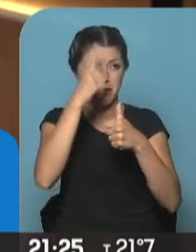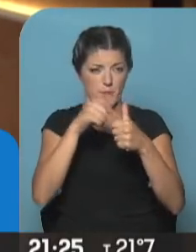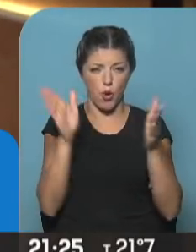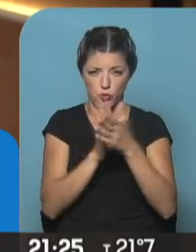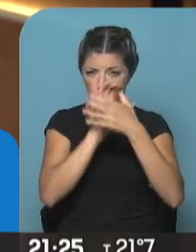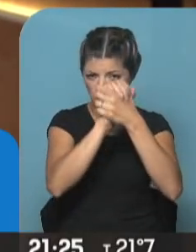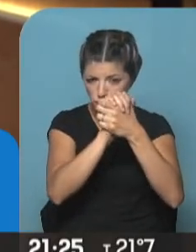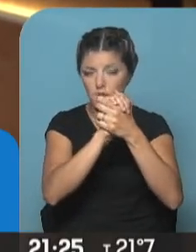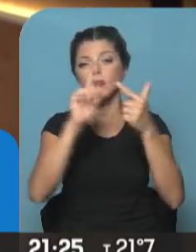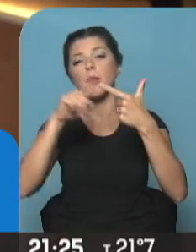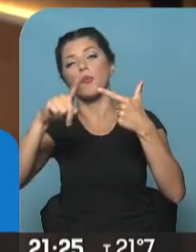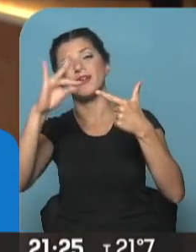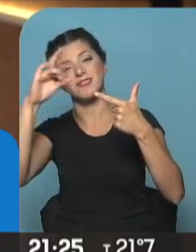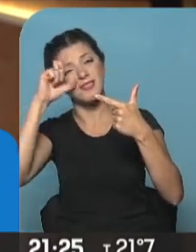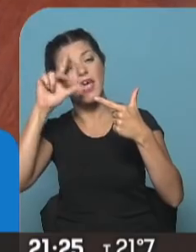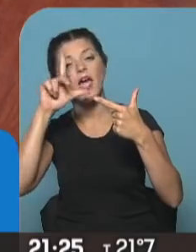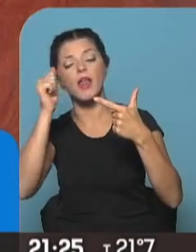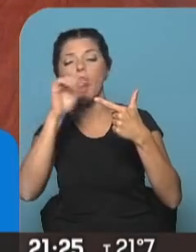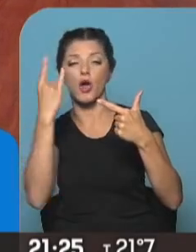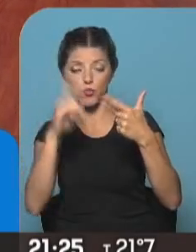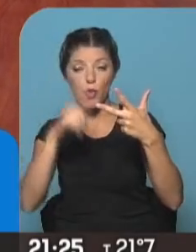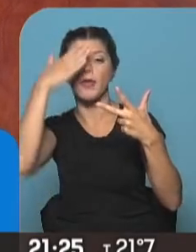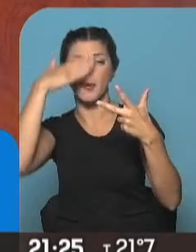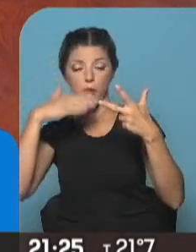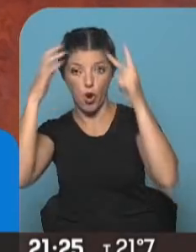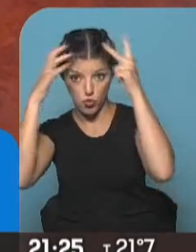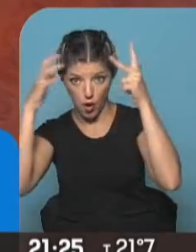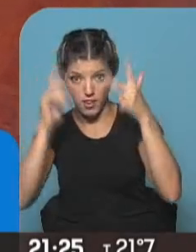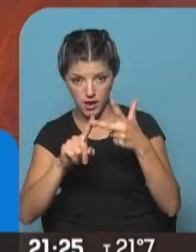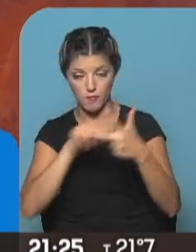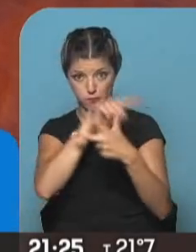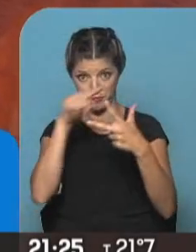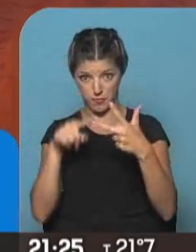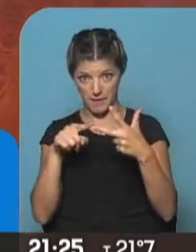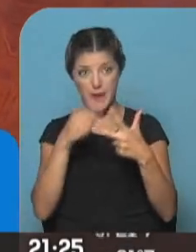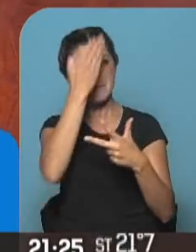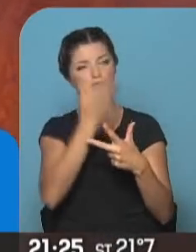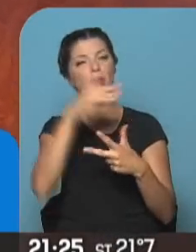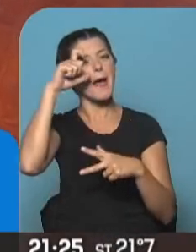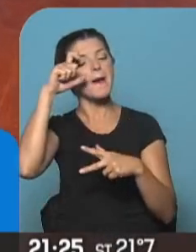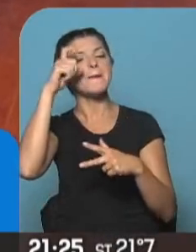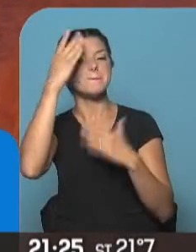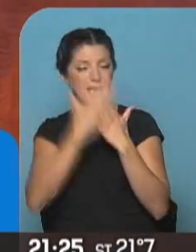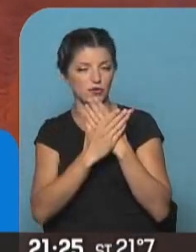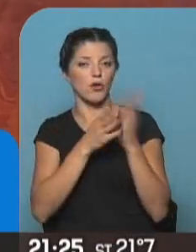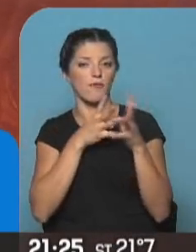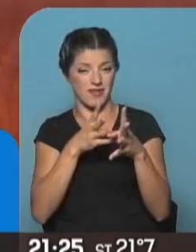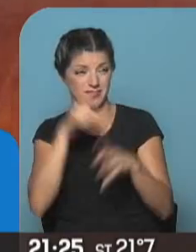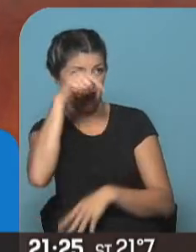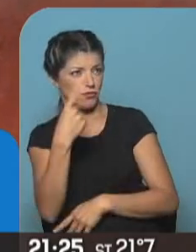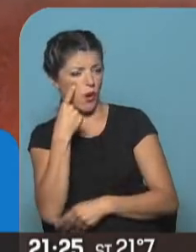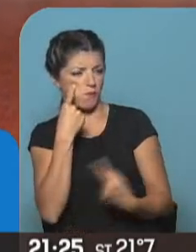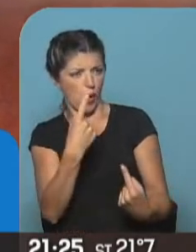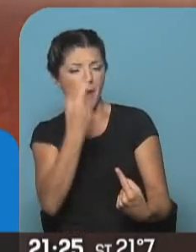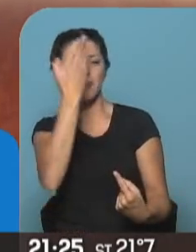Fernando de la Rúa y después con Eduardo Duhalde, un hombre que es casi por unanimidad reconocido como el hombre que más sabe